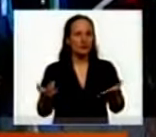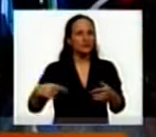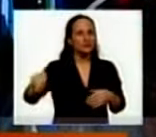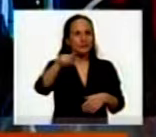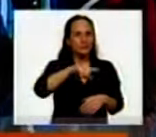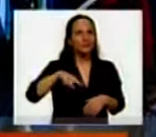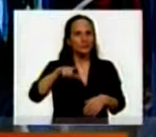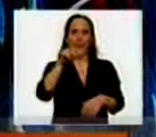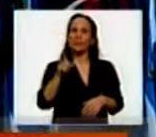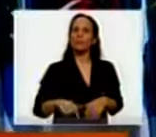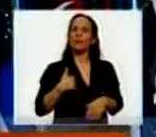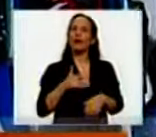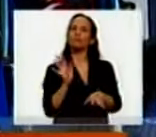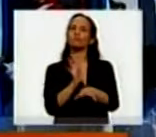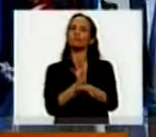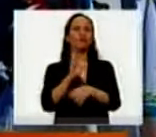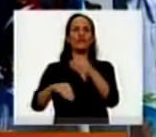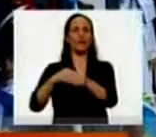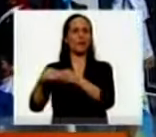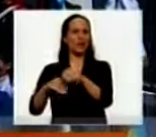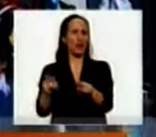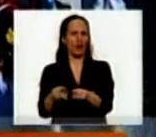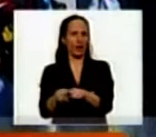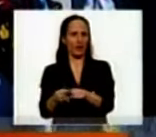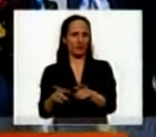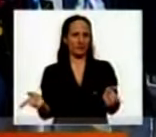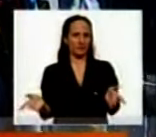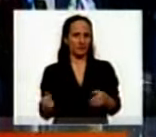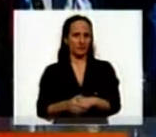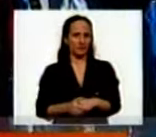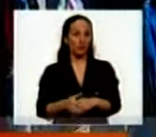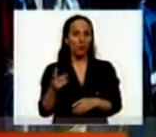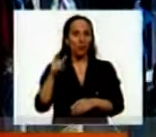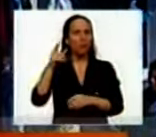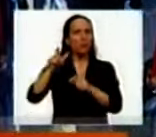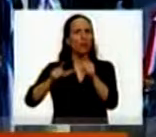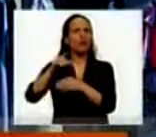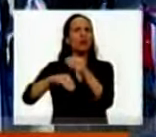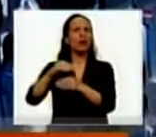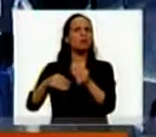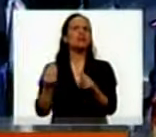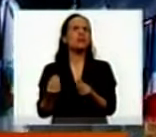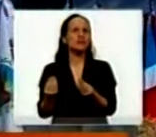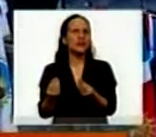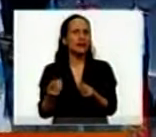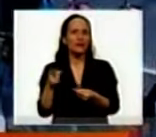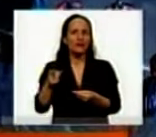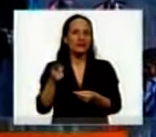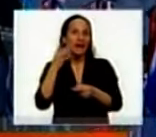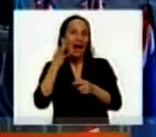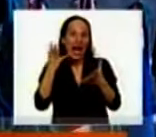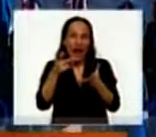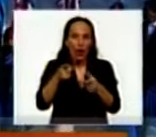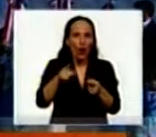entendamos que un país es como una familia. Y lo que hace algún integrante de la familia siempre en algún lugar repercute sobre los